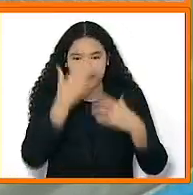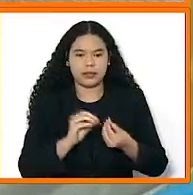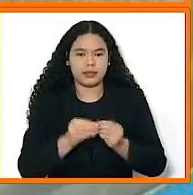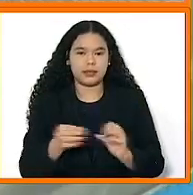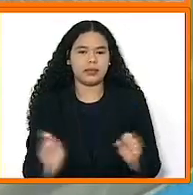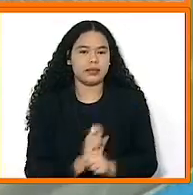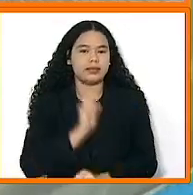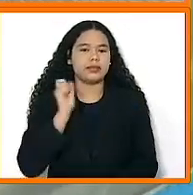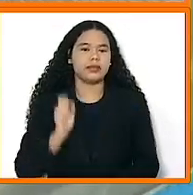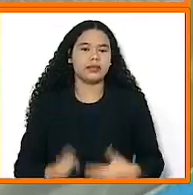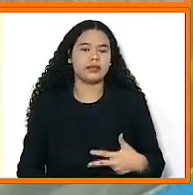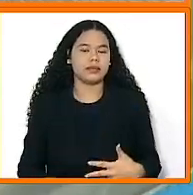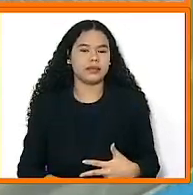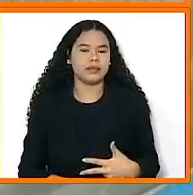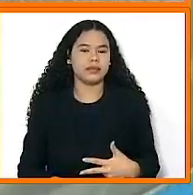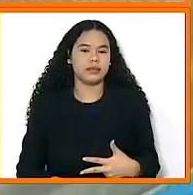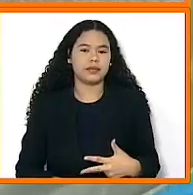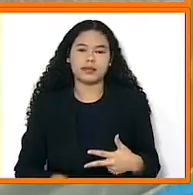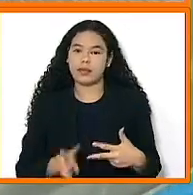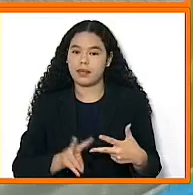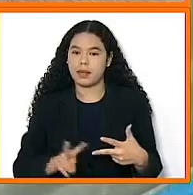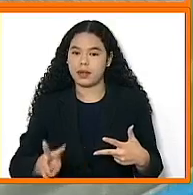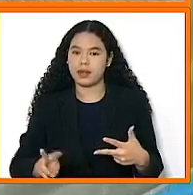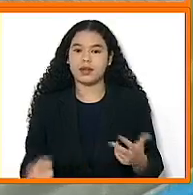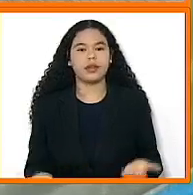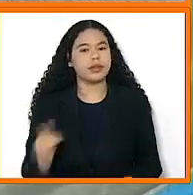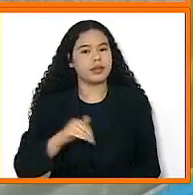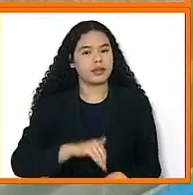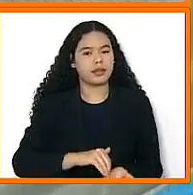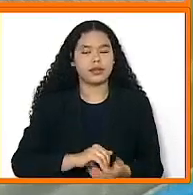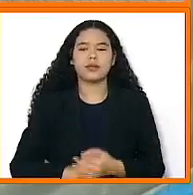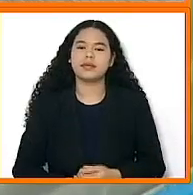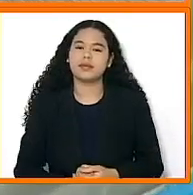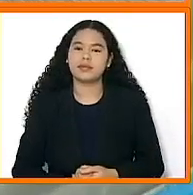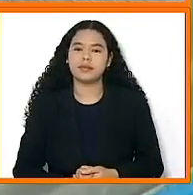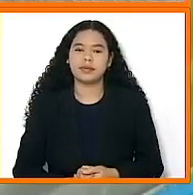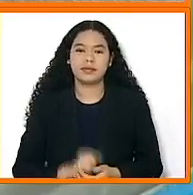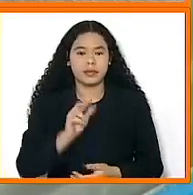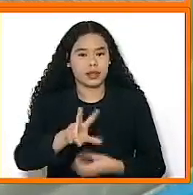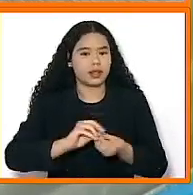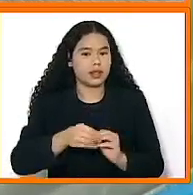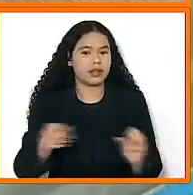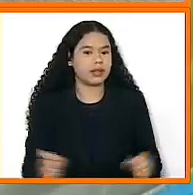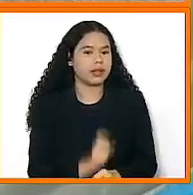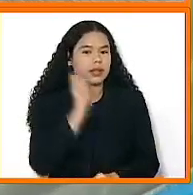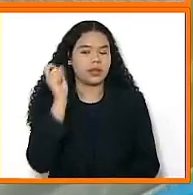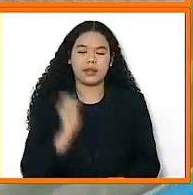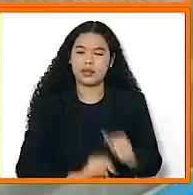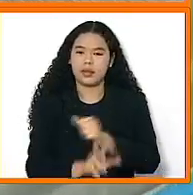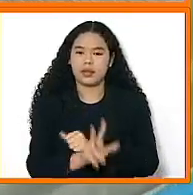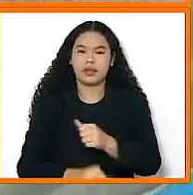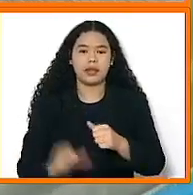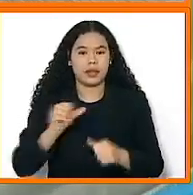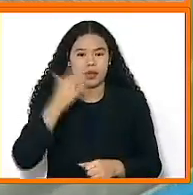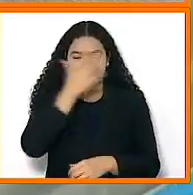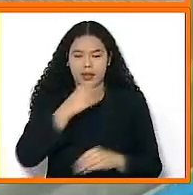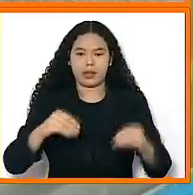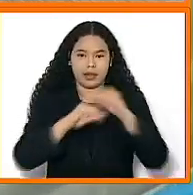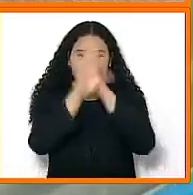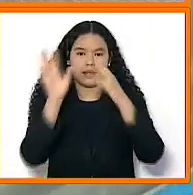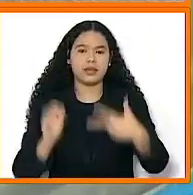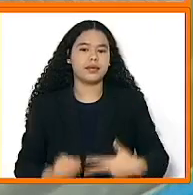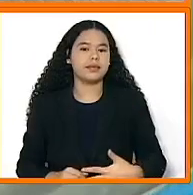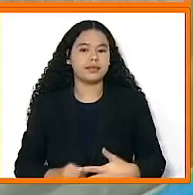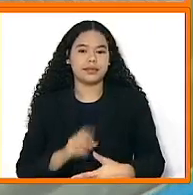número ganador, 22. Con mucho gusto, repito, tus tres números ganadores para Pega 3 en esta hermosa mañana